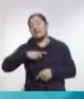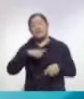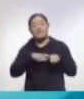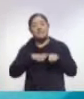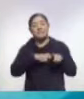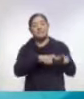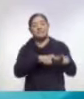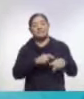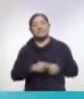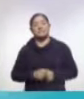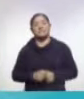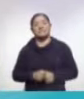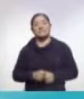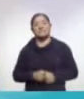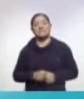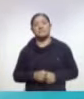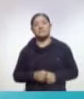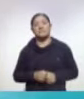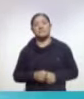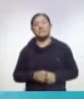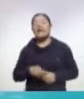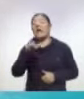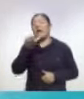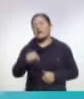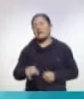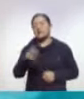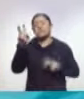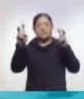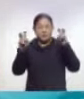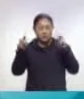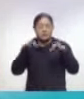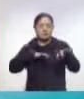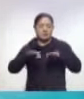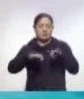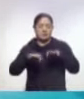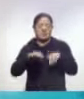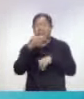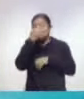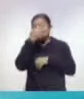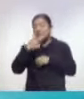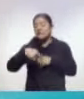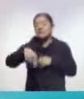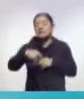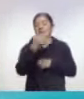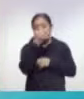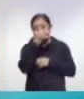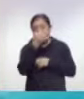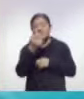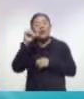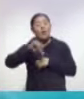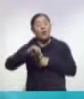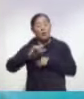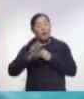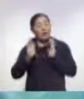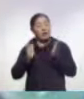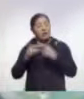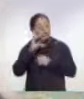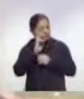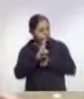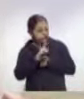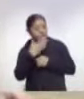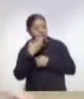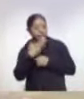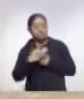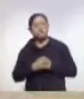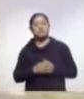Bajo ese enfoque nosotros lo estamos trabajando. Y en breve, pues bueno, ya hoy se está dando resultados puesto que